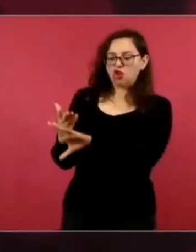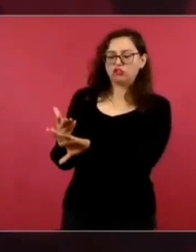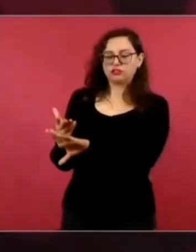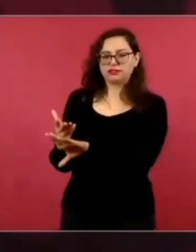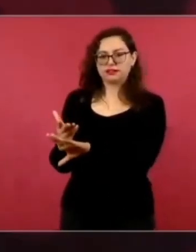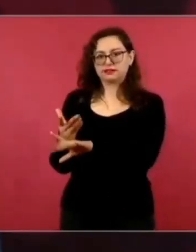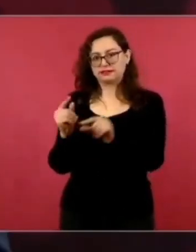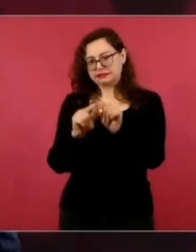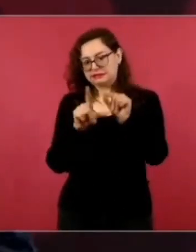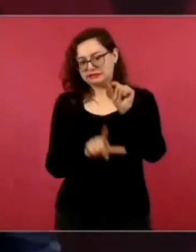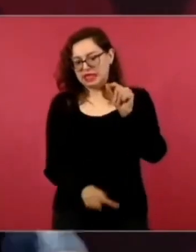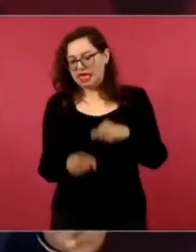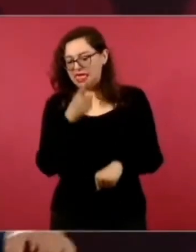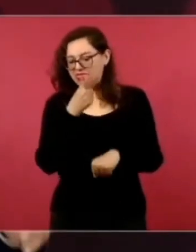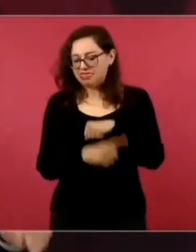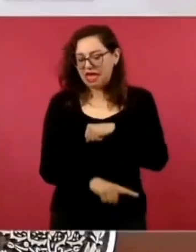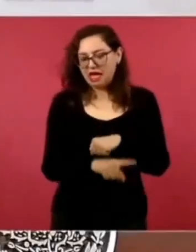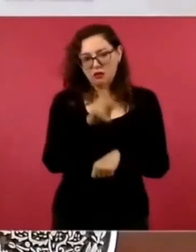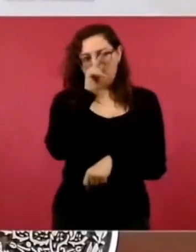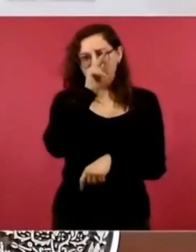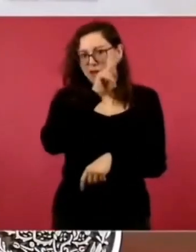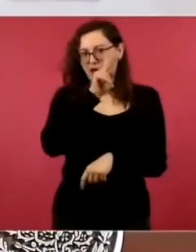Esa es la causa principal